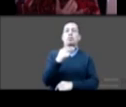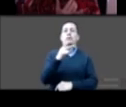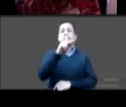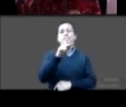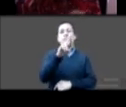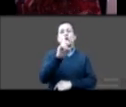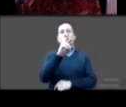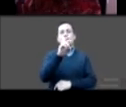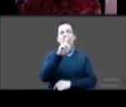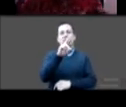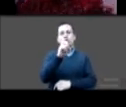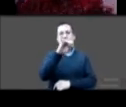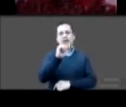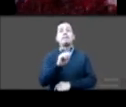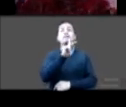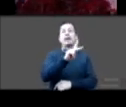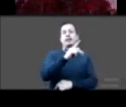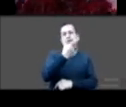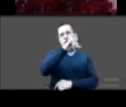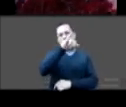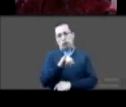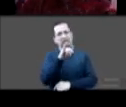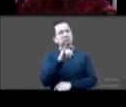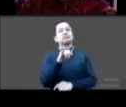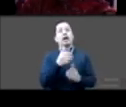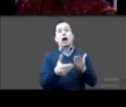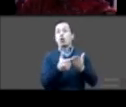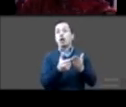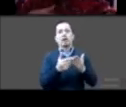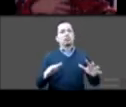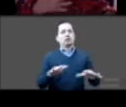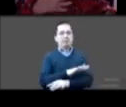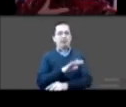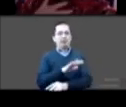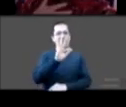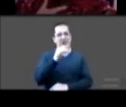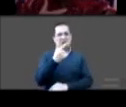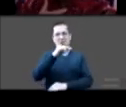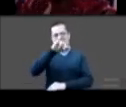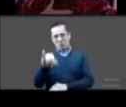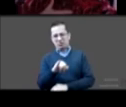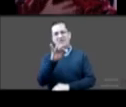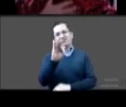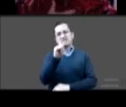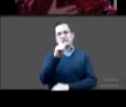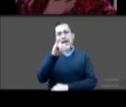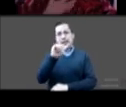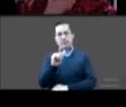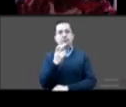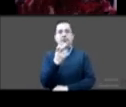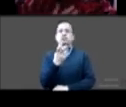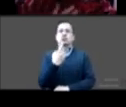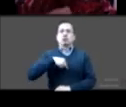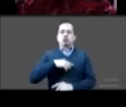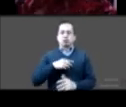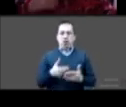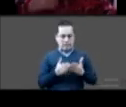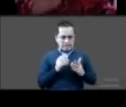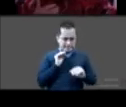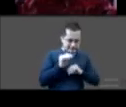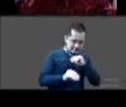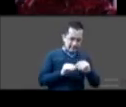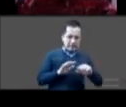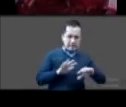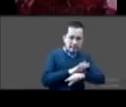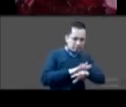favor. Donde nos hemos dado una, nos estamos preparando y nos hemos dado una estructura